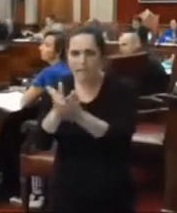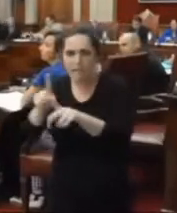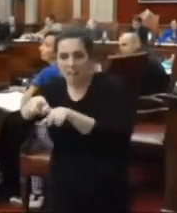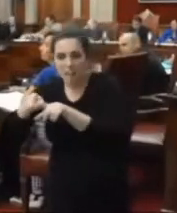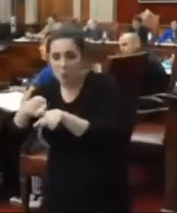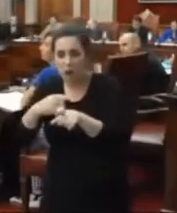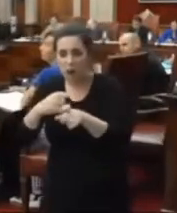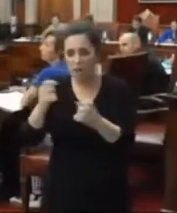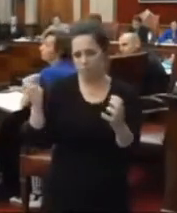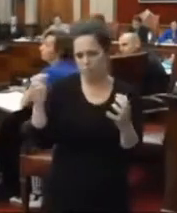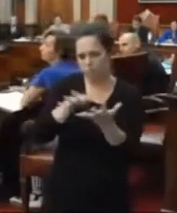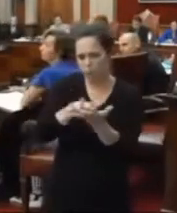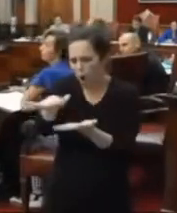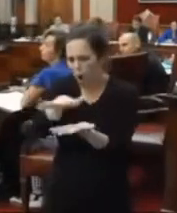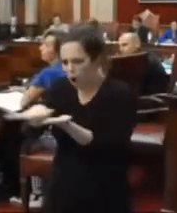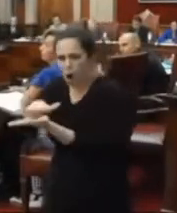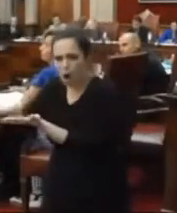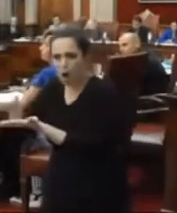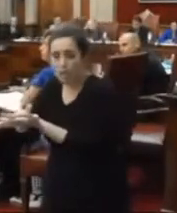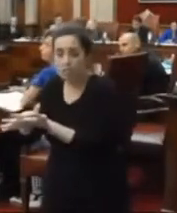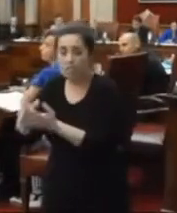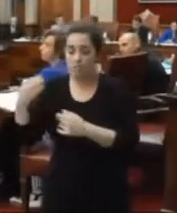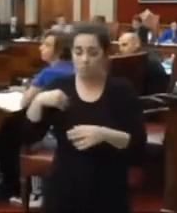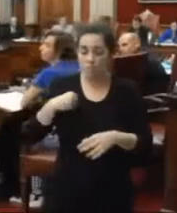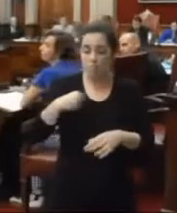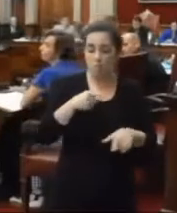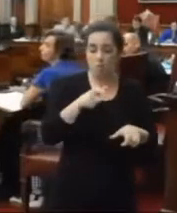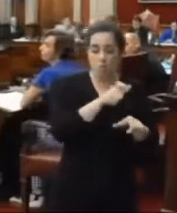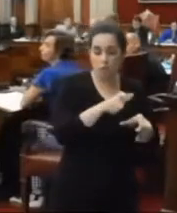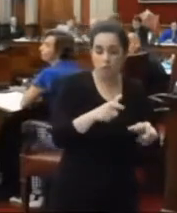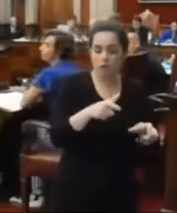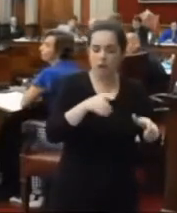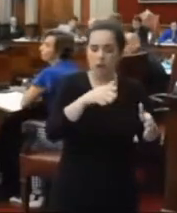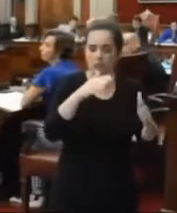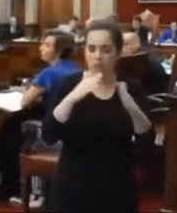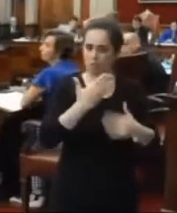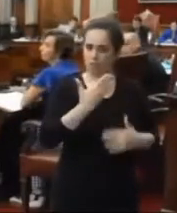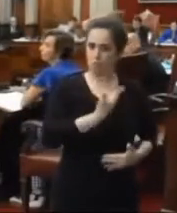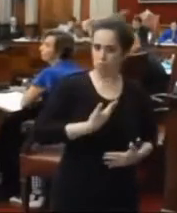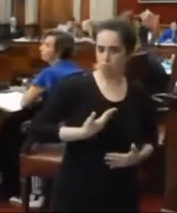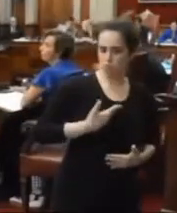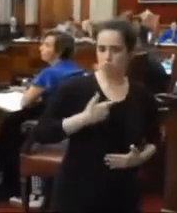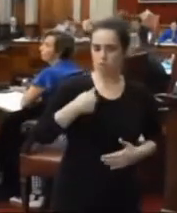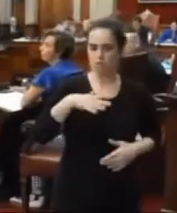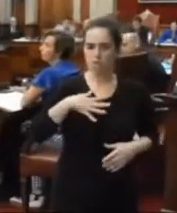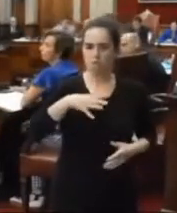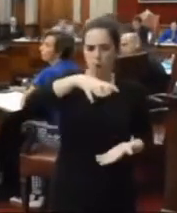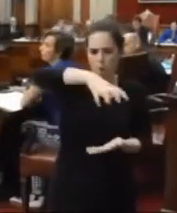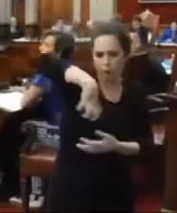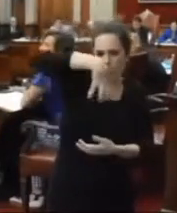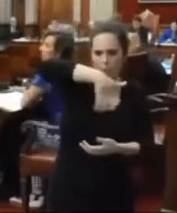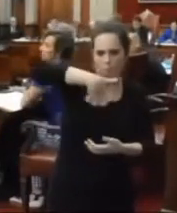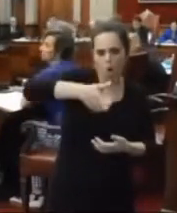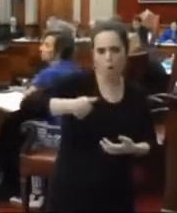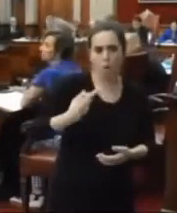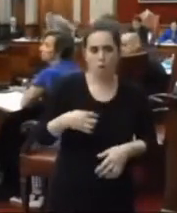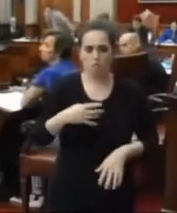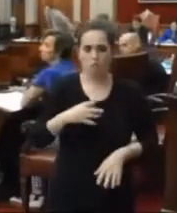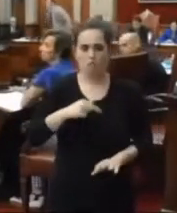el transcurso de las acciones, muchos propietarios se ponían delante de las palas para